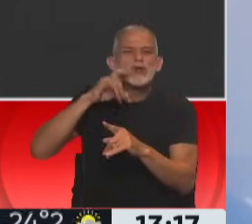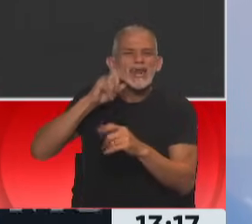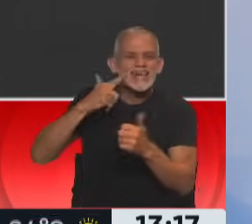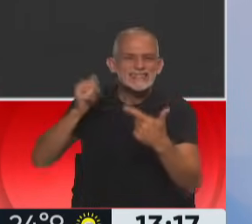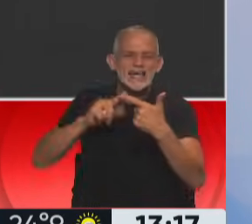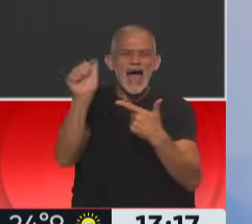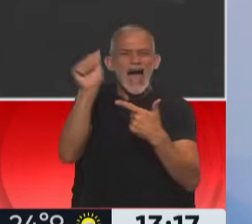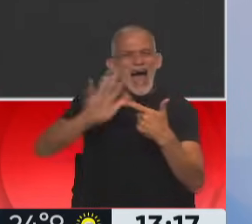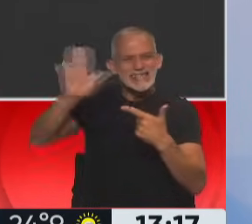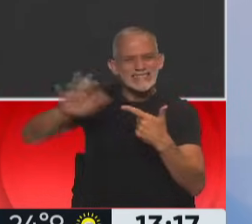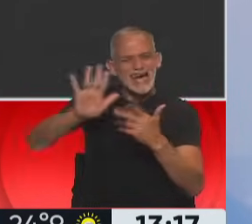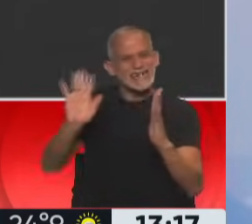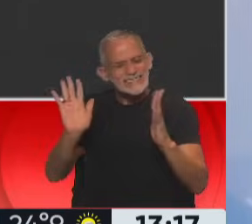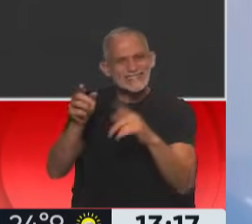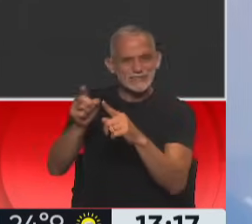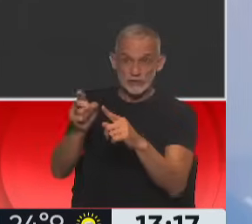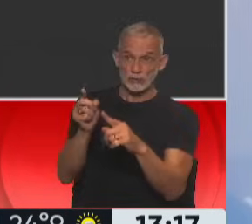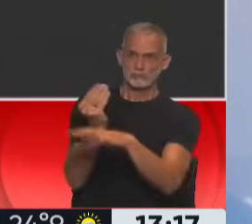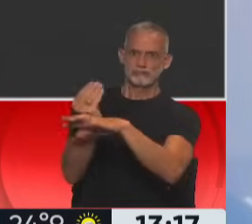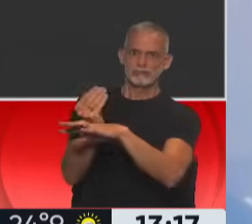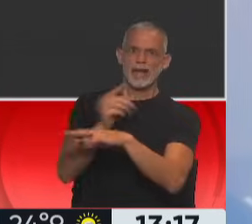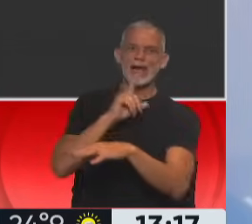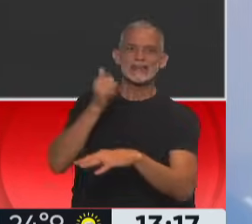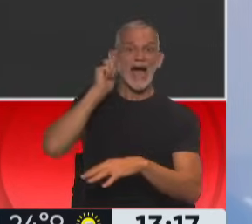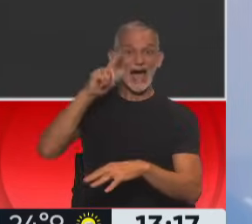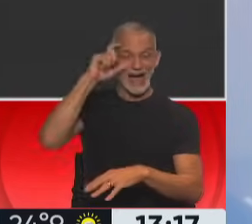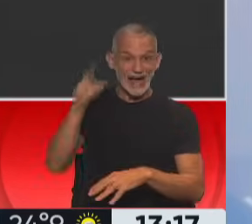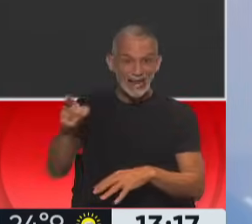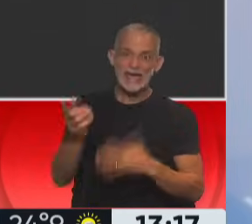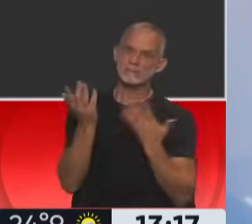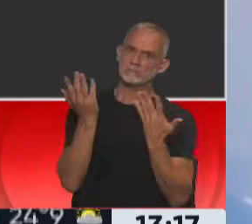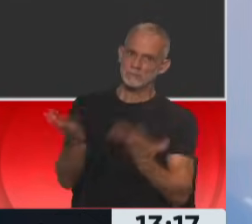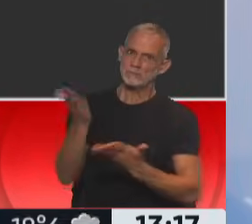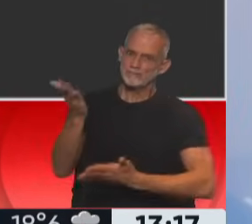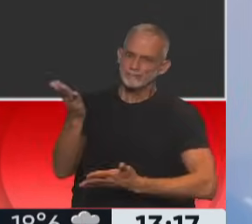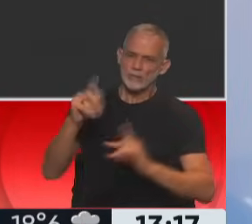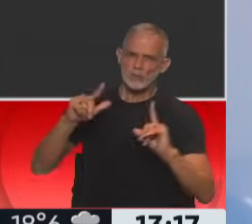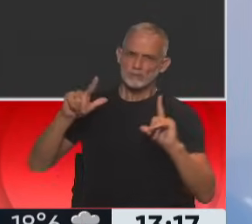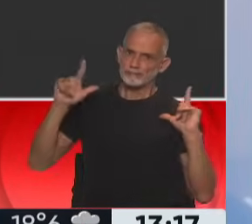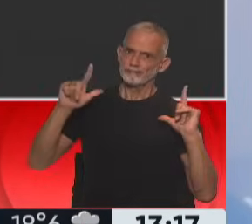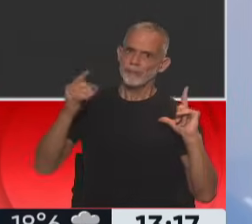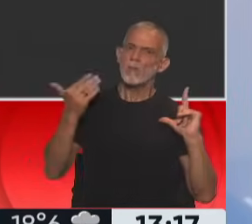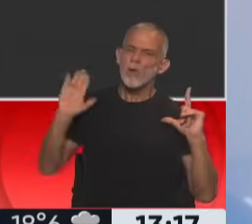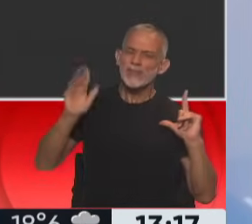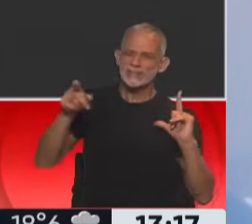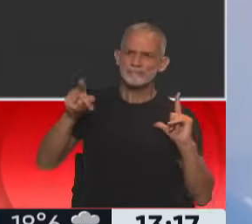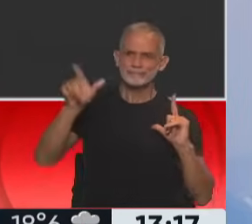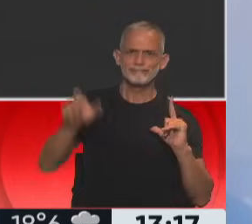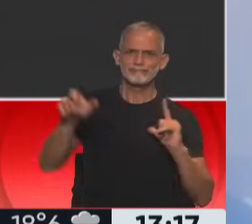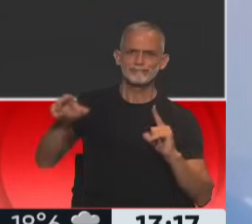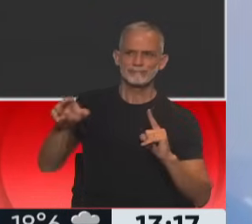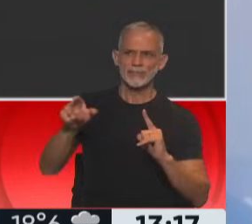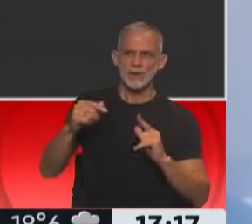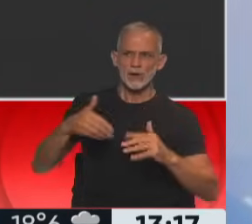sudeste asiático. Y ahí aparece la figura de Tagle como uno de los principales autores hegemónicos de